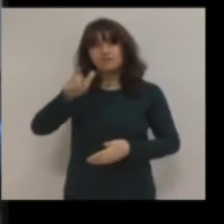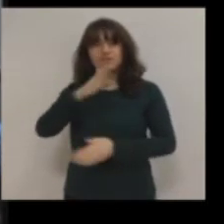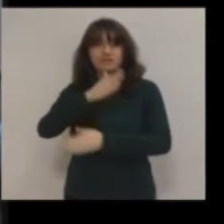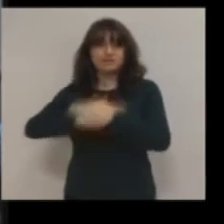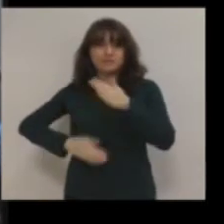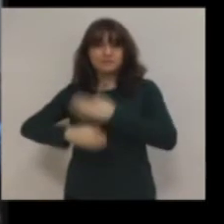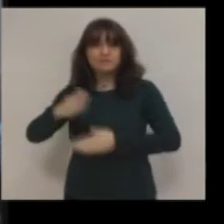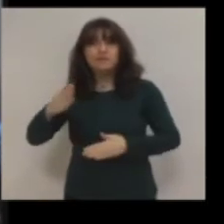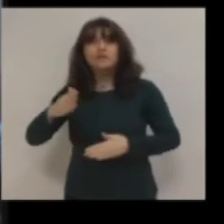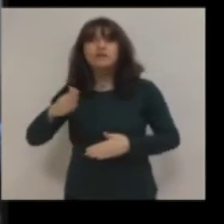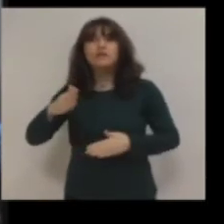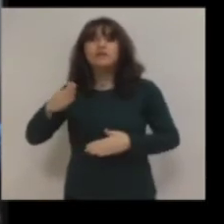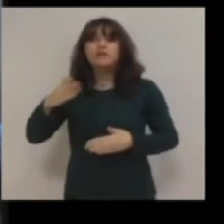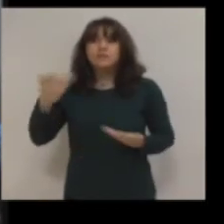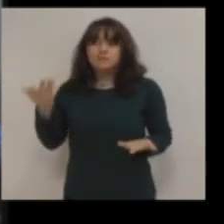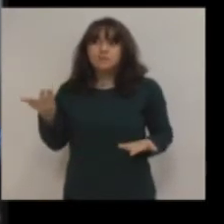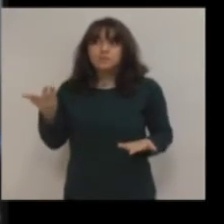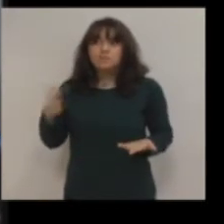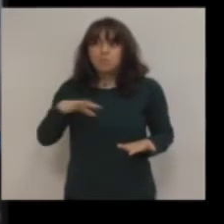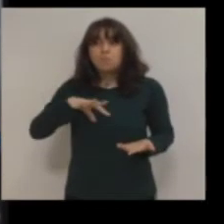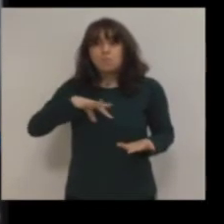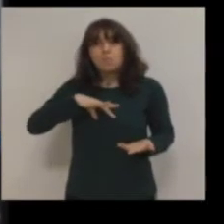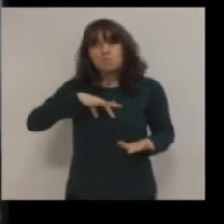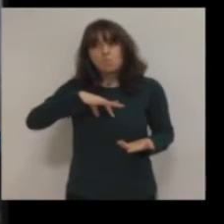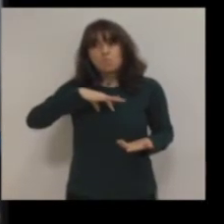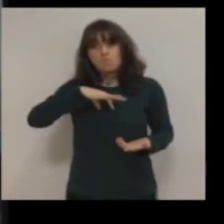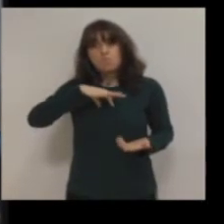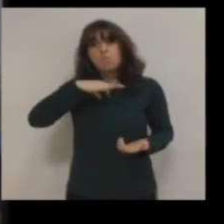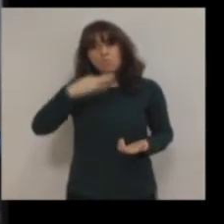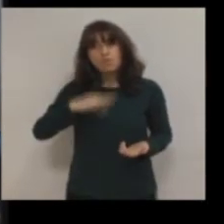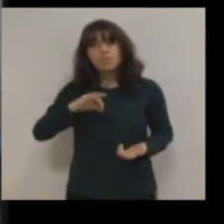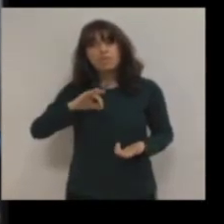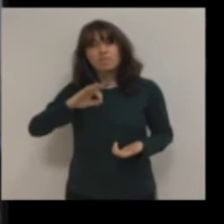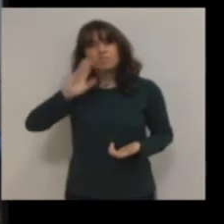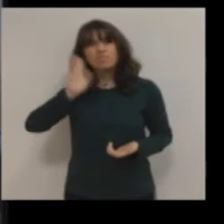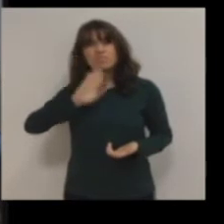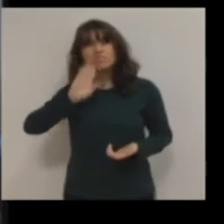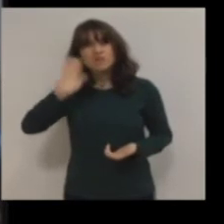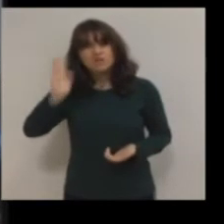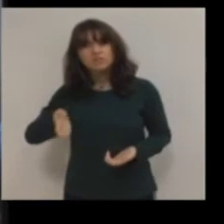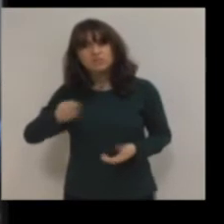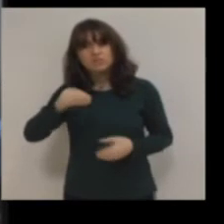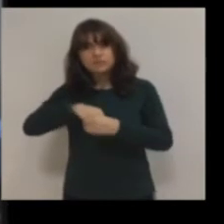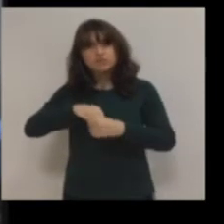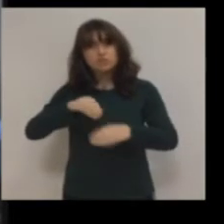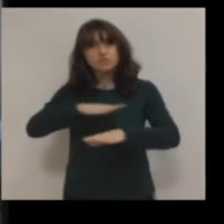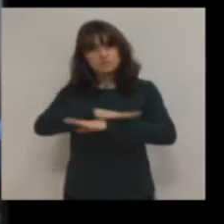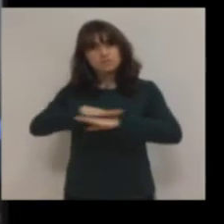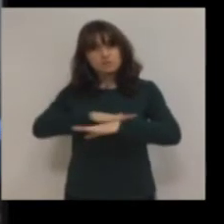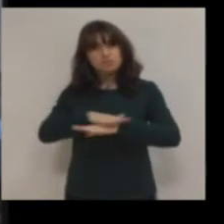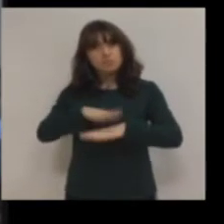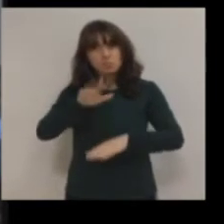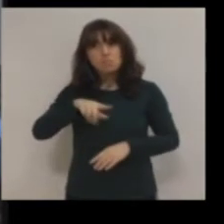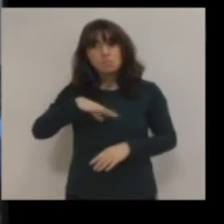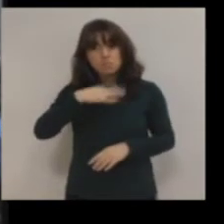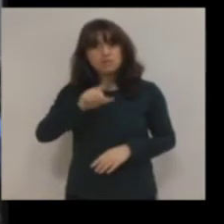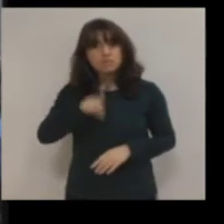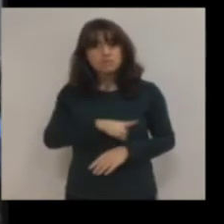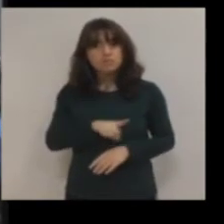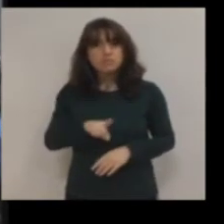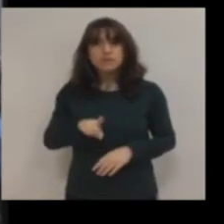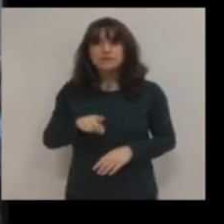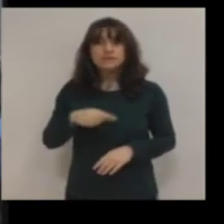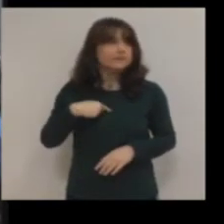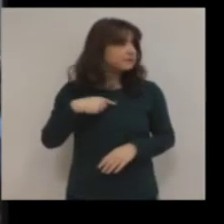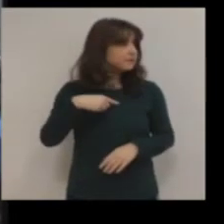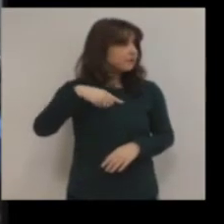de tribunales internacionales, pero ¿podría ser considerado un delito de la propia Administración? Yo creo que no. Yo creo que